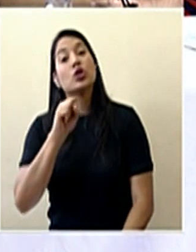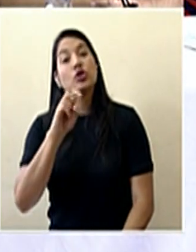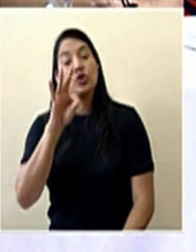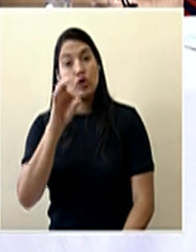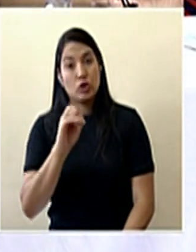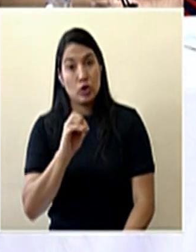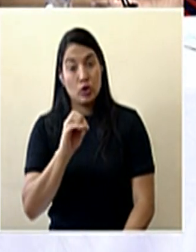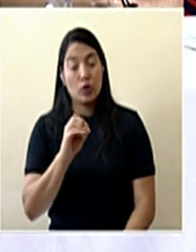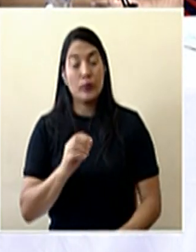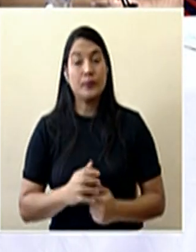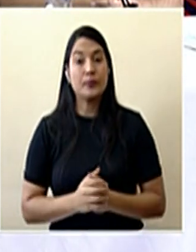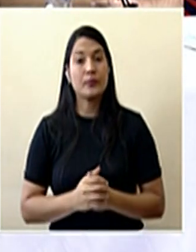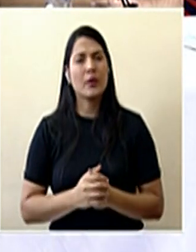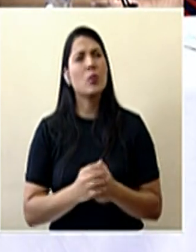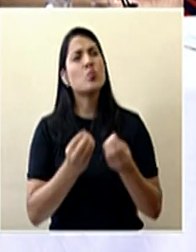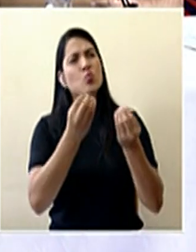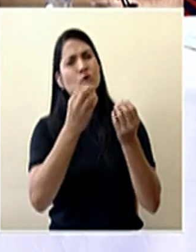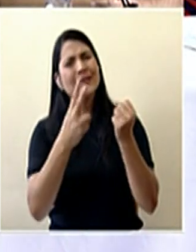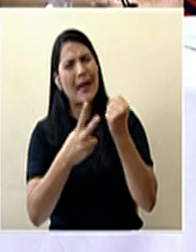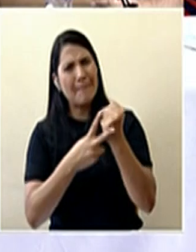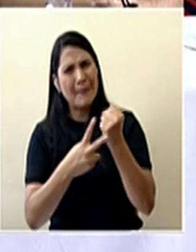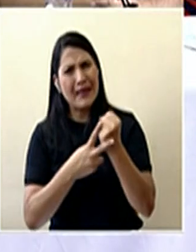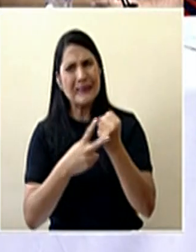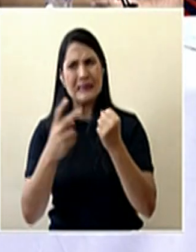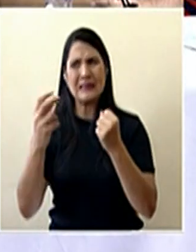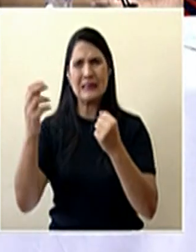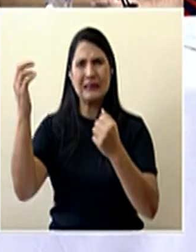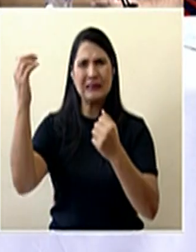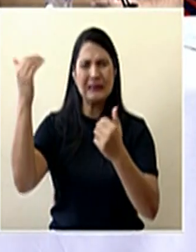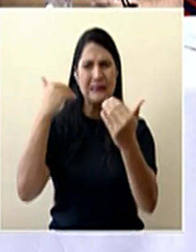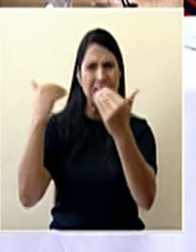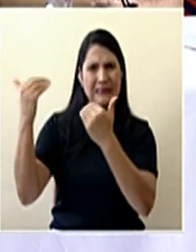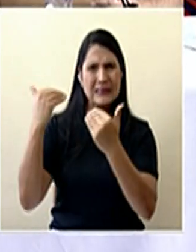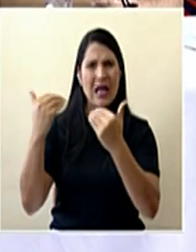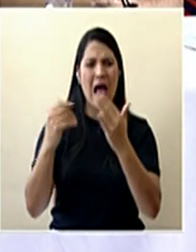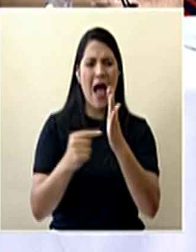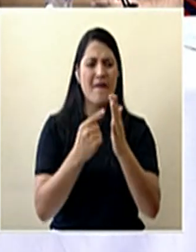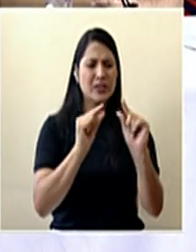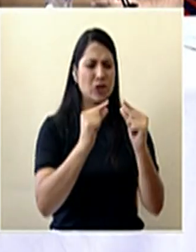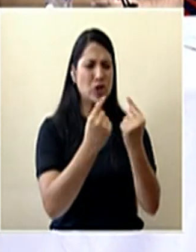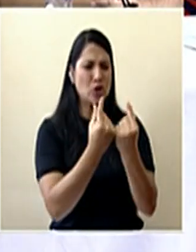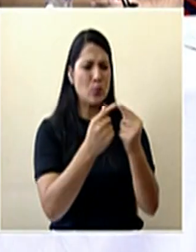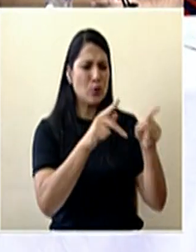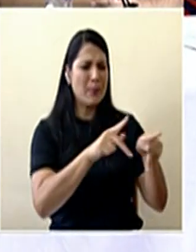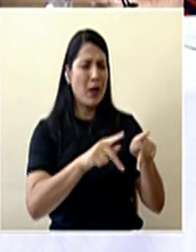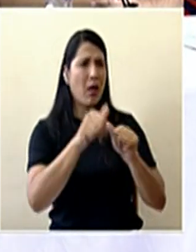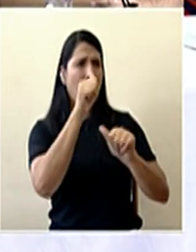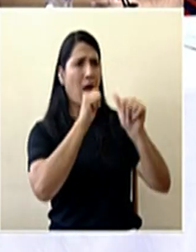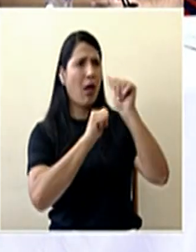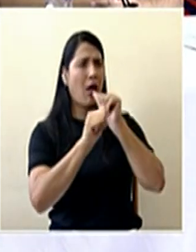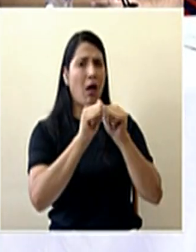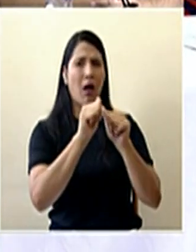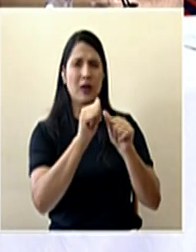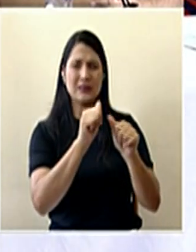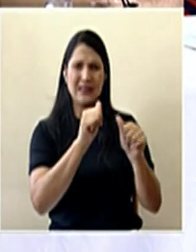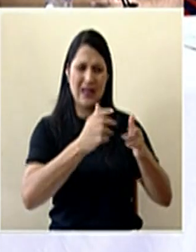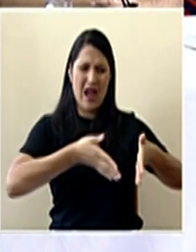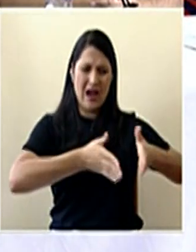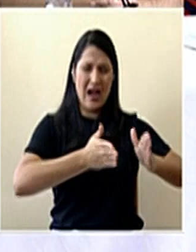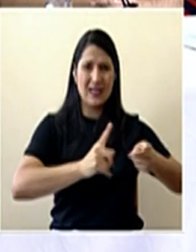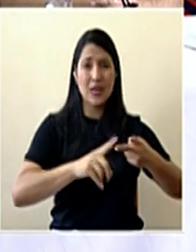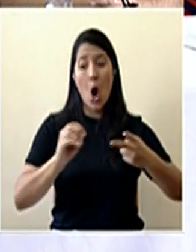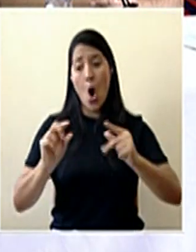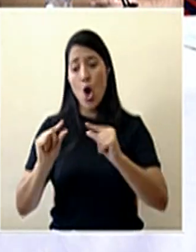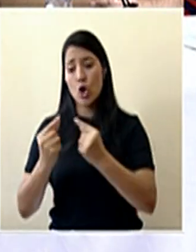Desamparadeño consulta. Reiteradamente hay reportes sobre grupos consumiendo licor en las calles y de agrupaciones de ciclistas practicando dicho deporte en